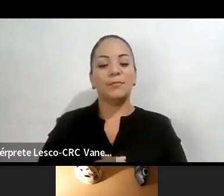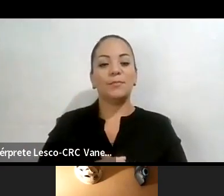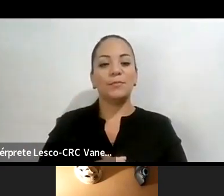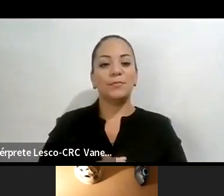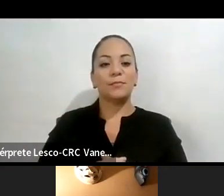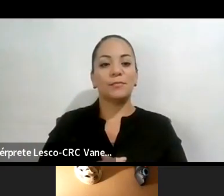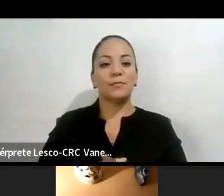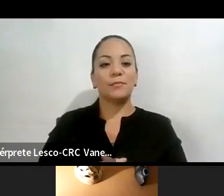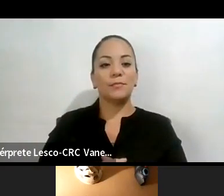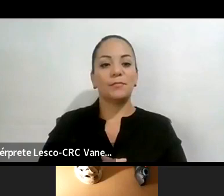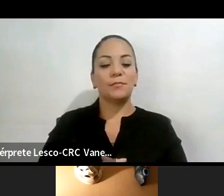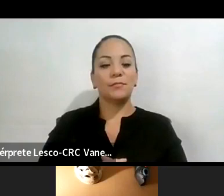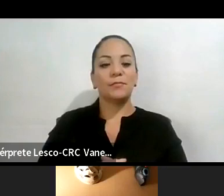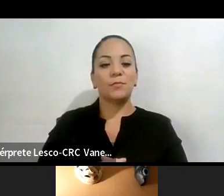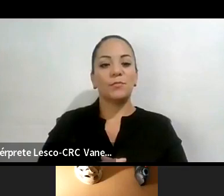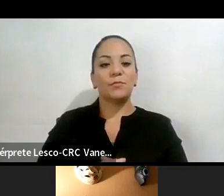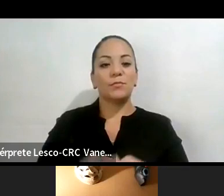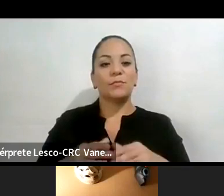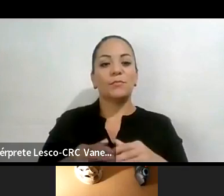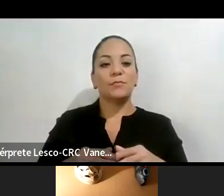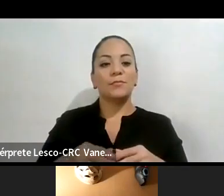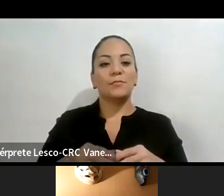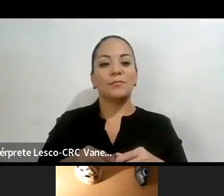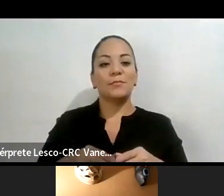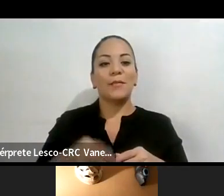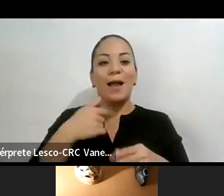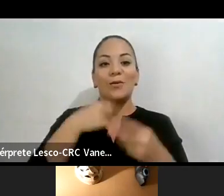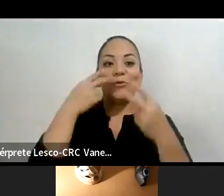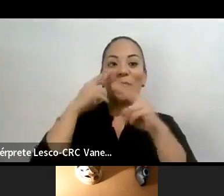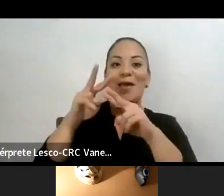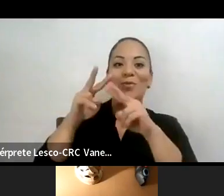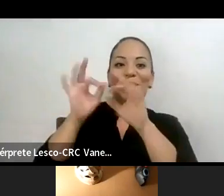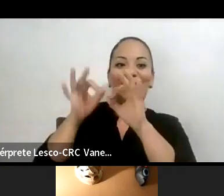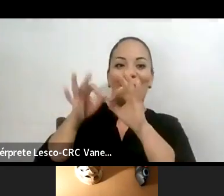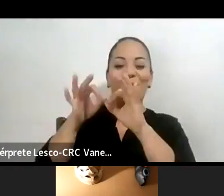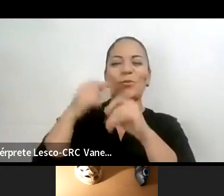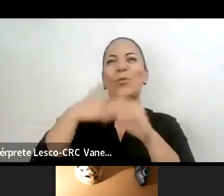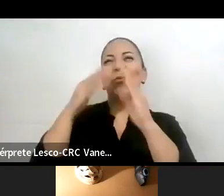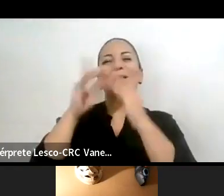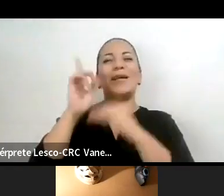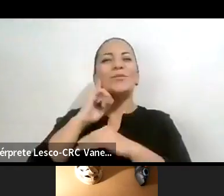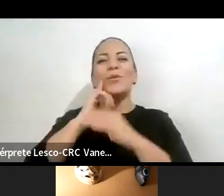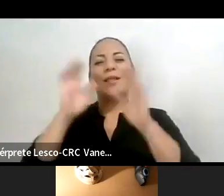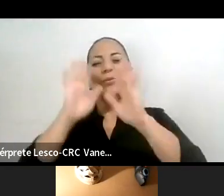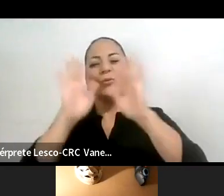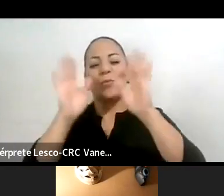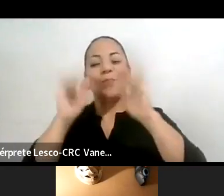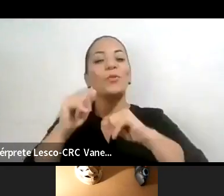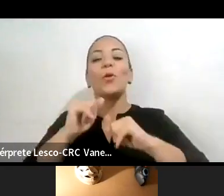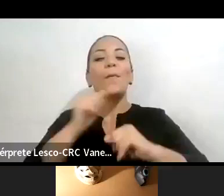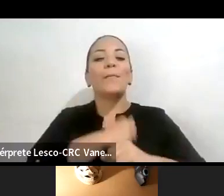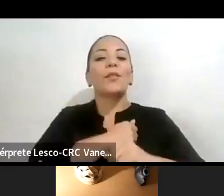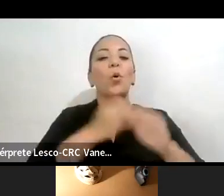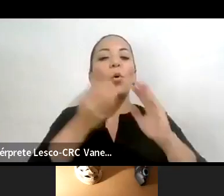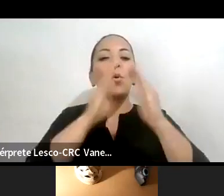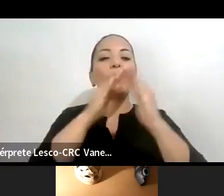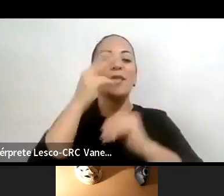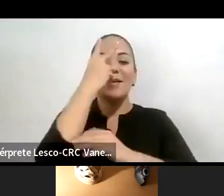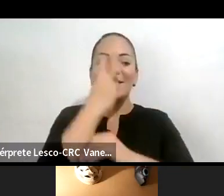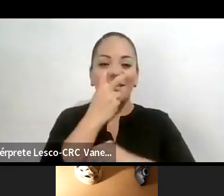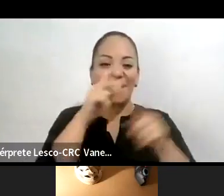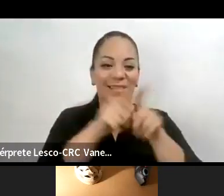Se puede, la comunidad sorda, dime a mí, es que estaba viendo al intérprete del ESCO, a la comunidad no vidente, más bien.